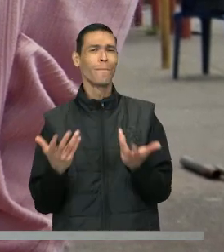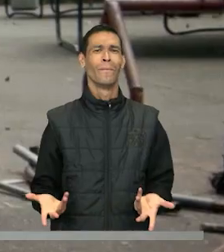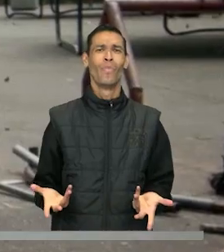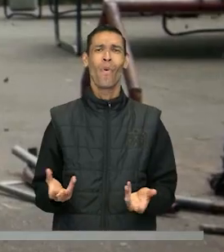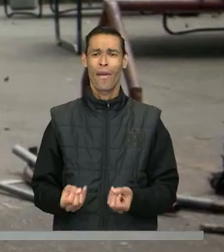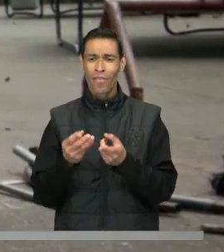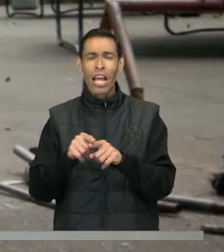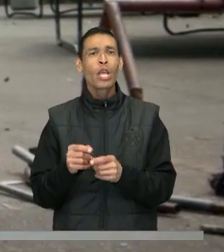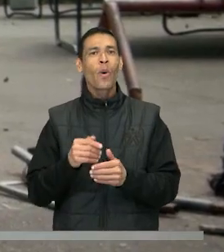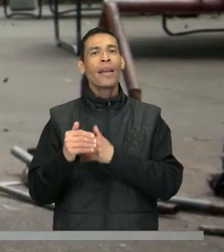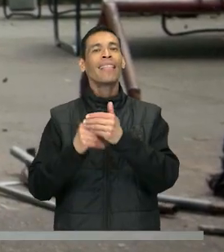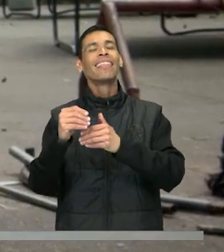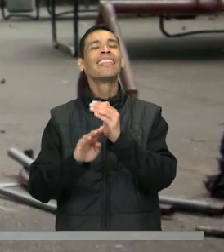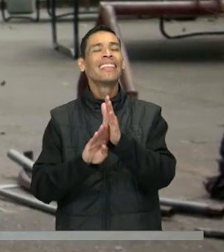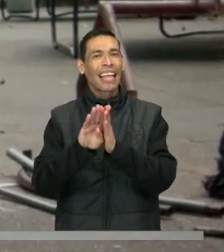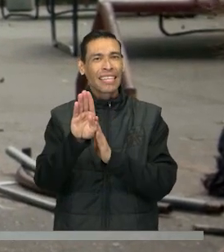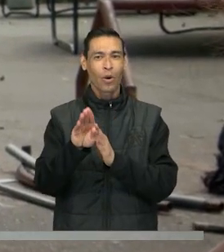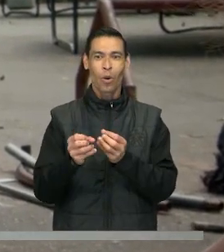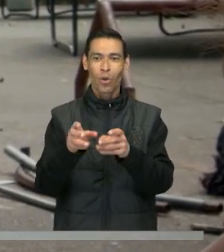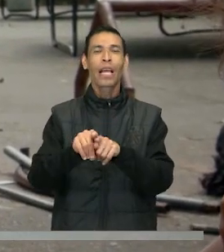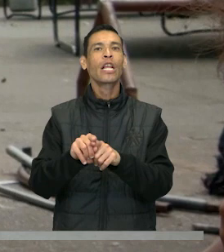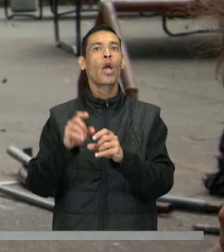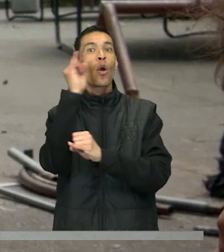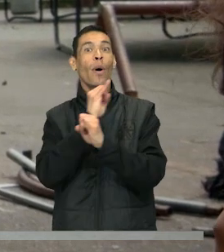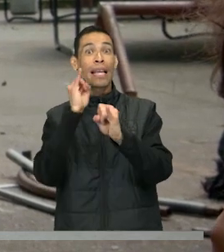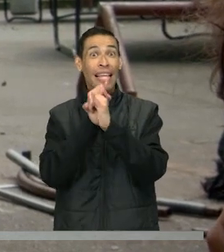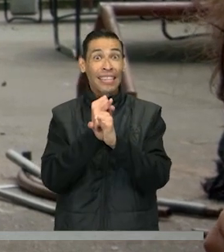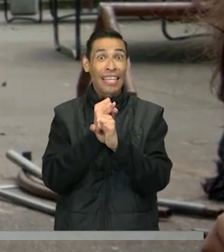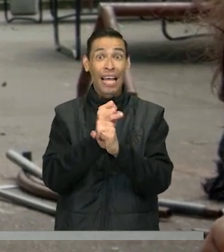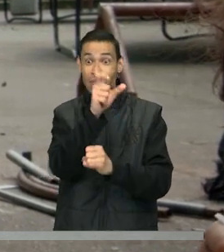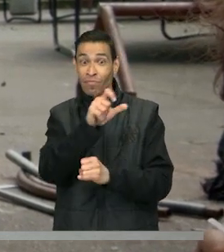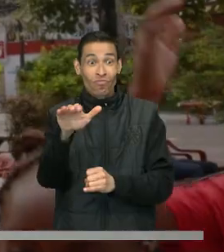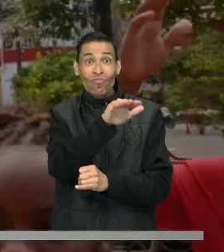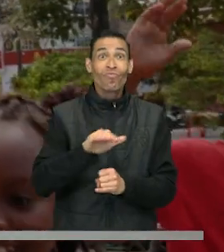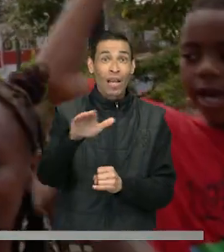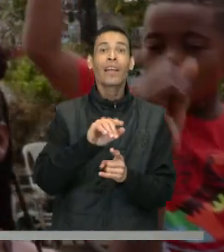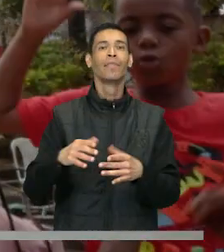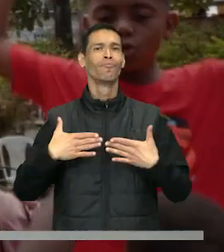genera desarrollo, algo que genera identidad y algo que genera bienestar para el territorio.